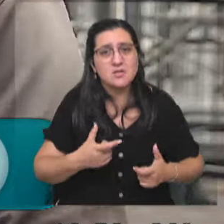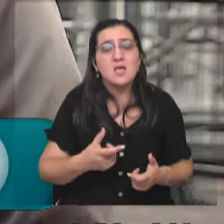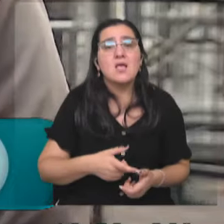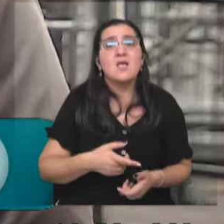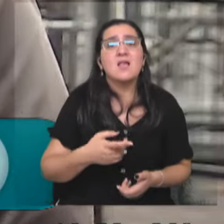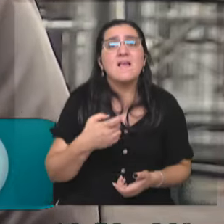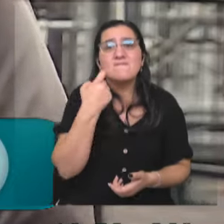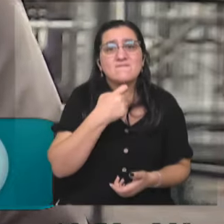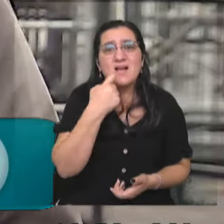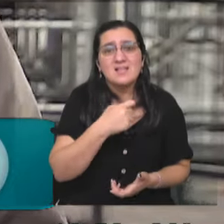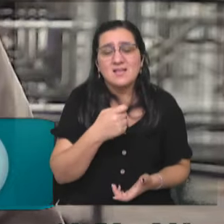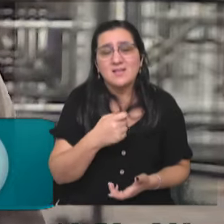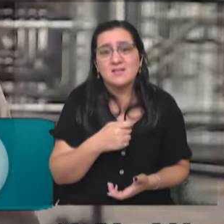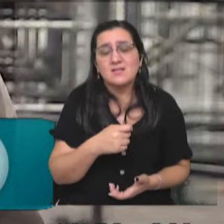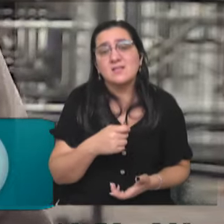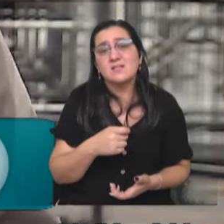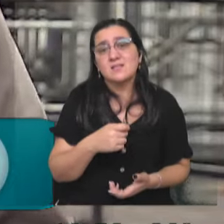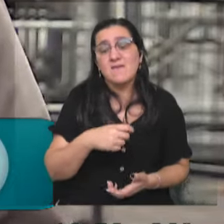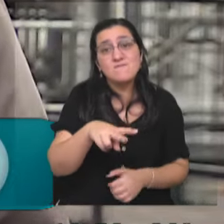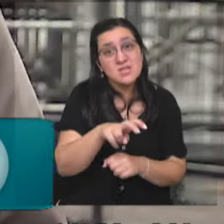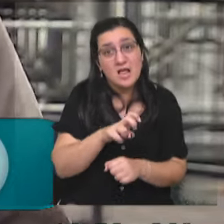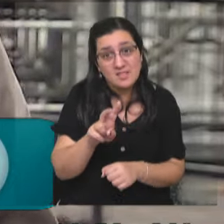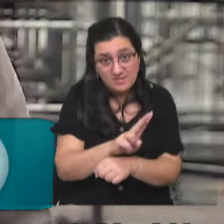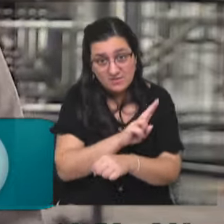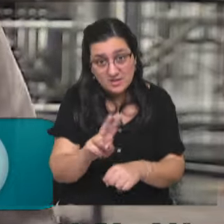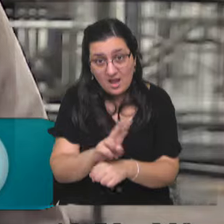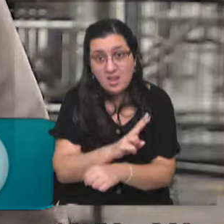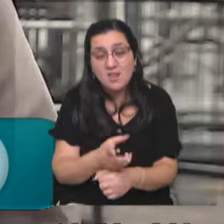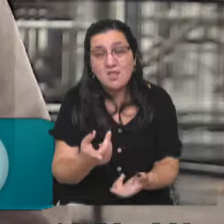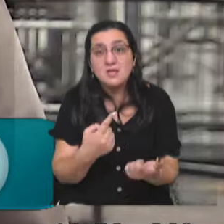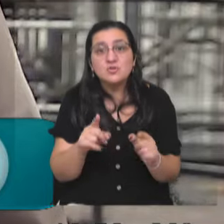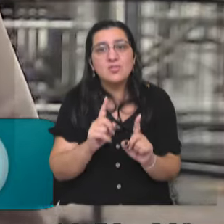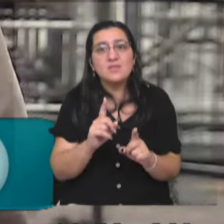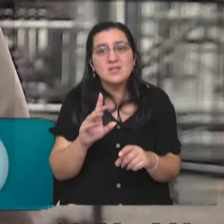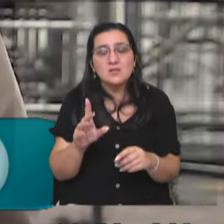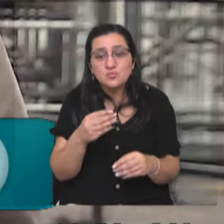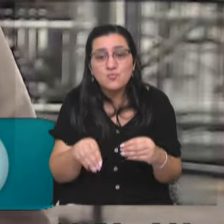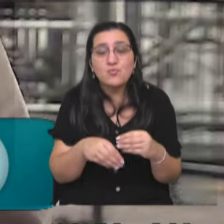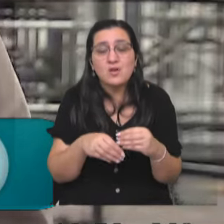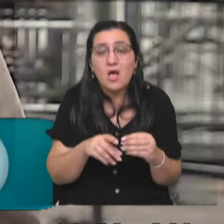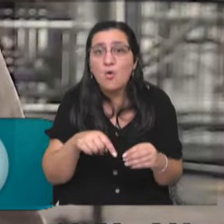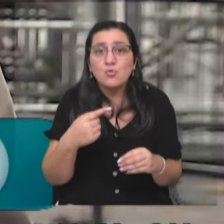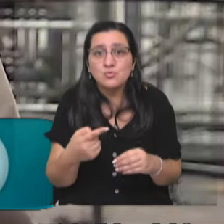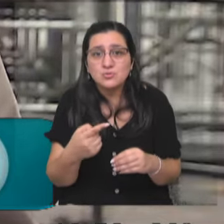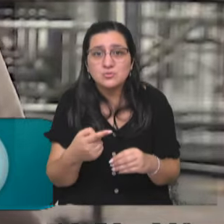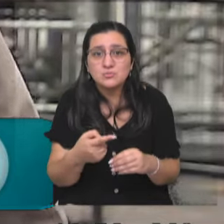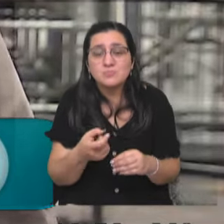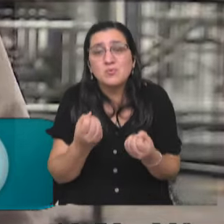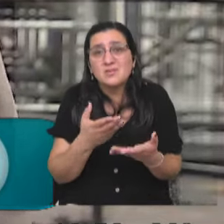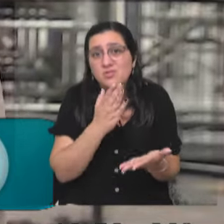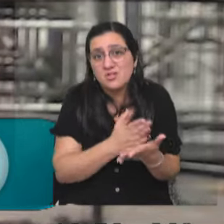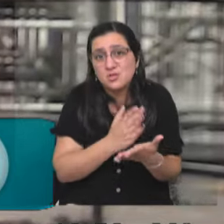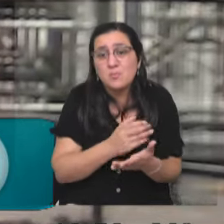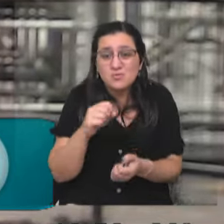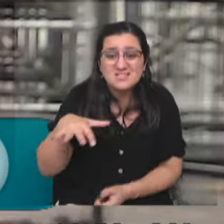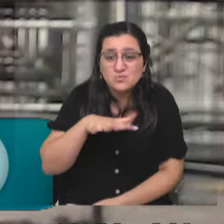fiscal y es correcto hablar de déficit fiscal, no es un tema menor, pero el déficit fiscal debería estar subordinado a otro déficit, que es el déficit de derechos, porque una sociedad